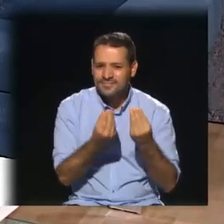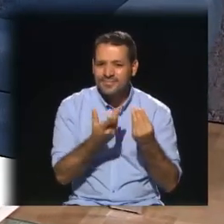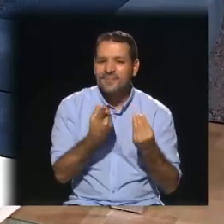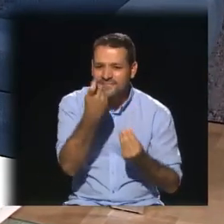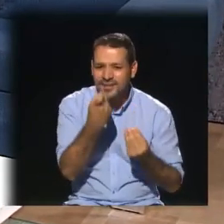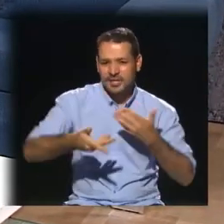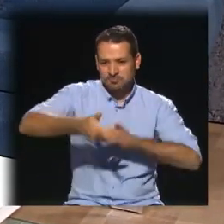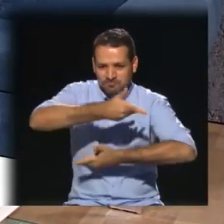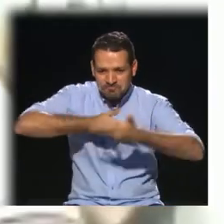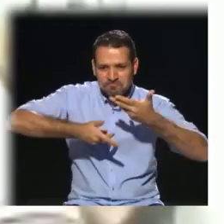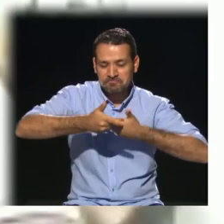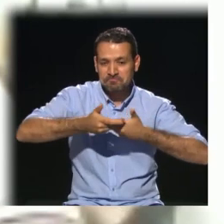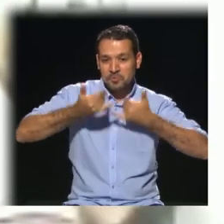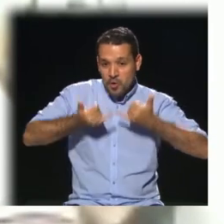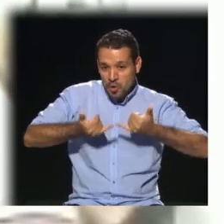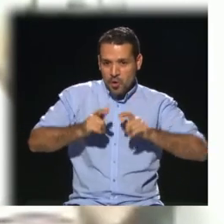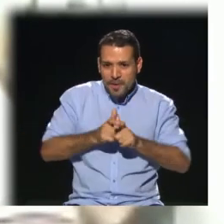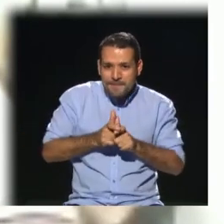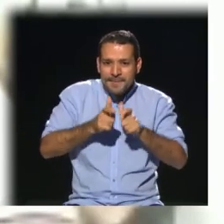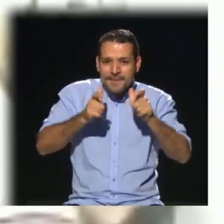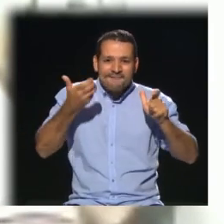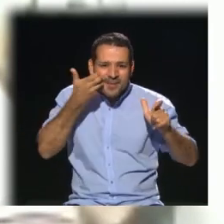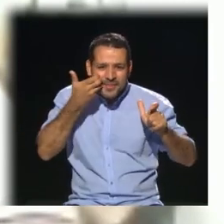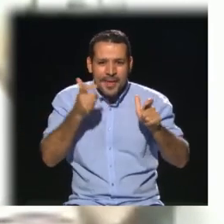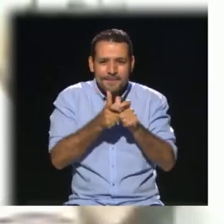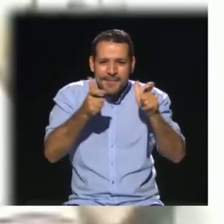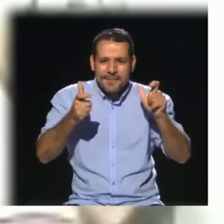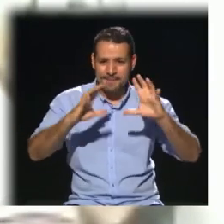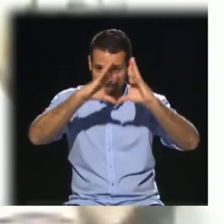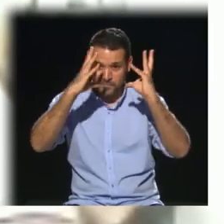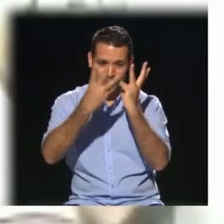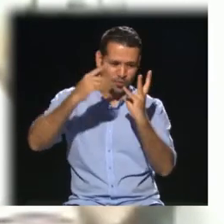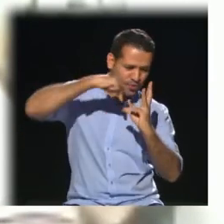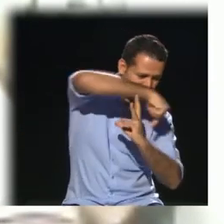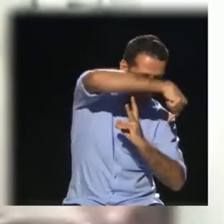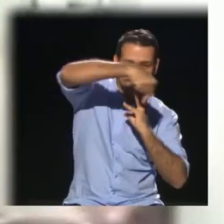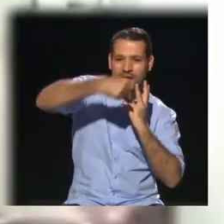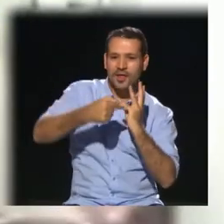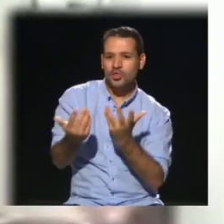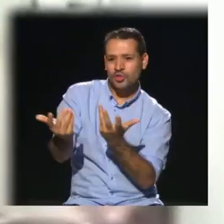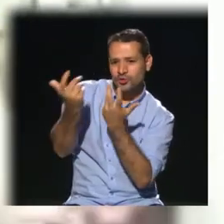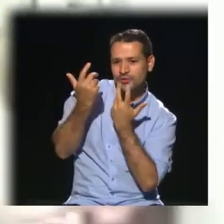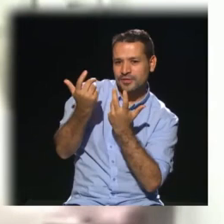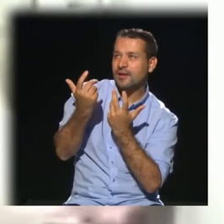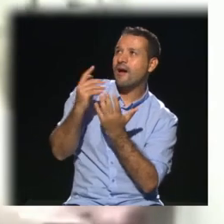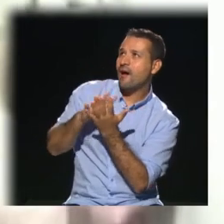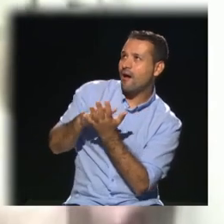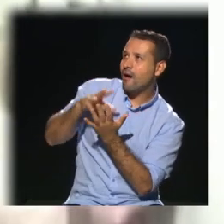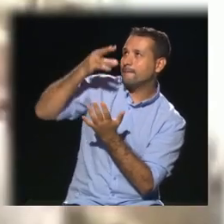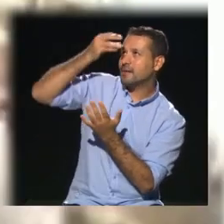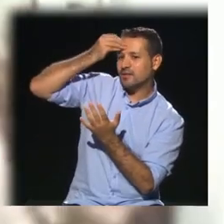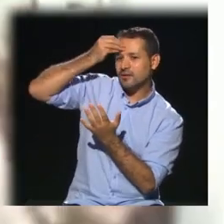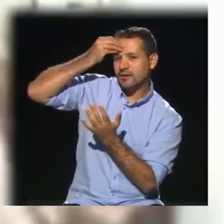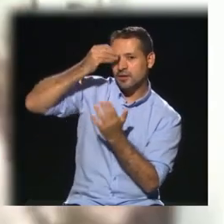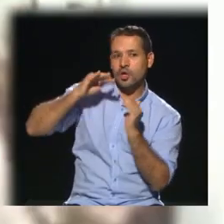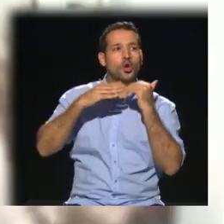Esto lo que nos ha enseñado la pandemia es que es lo fundamental de la educación y es que pensamos que la institución se va a